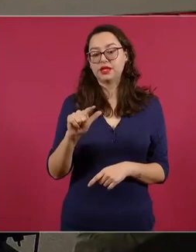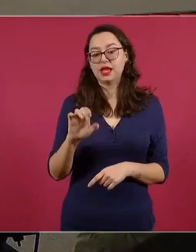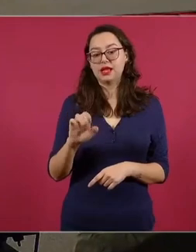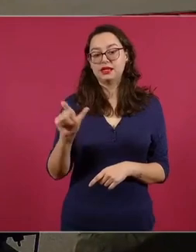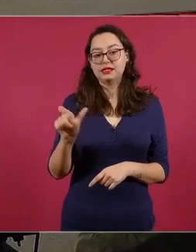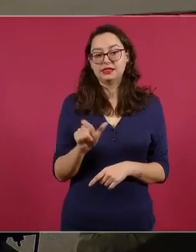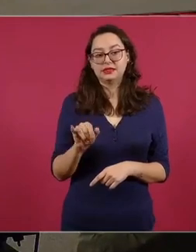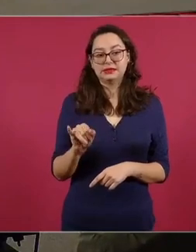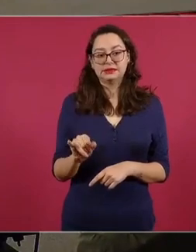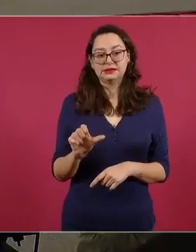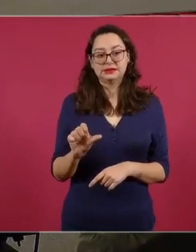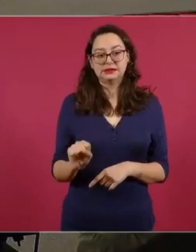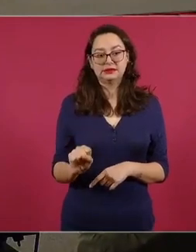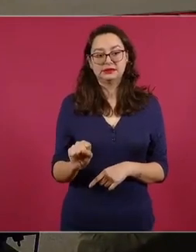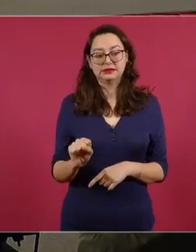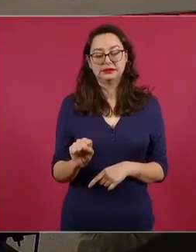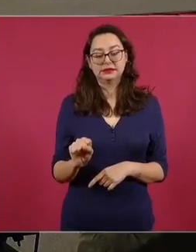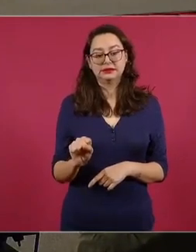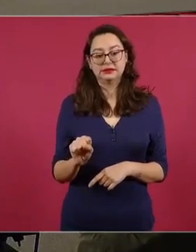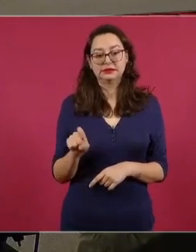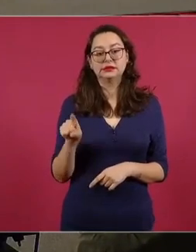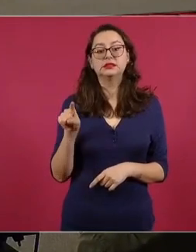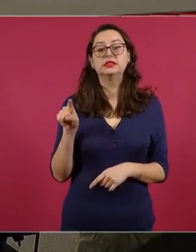es ciudadano